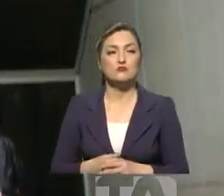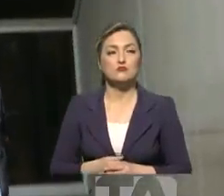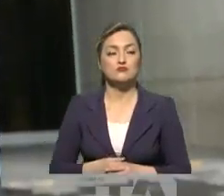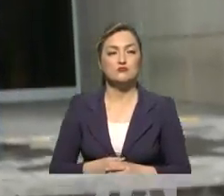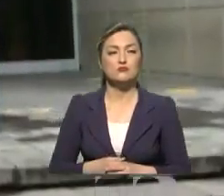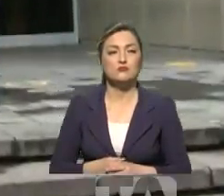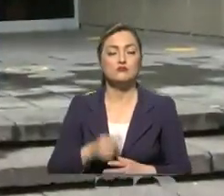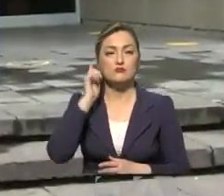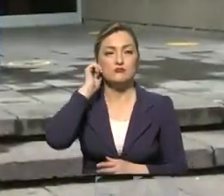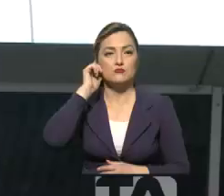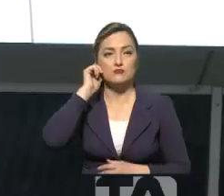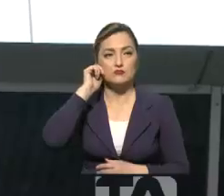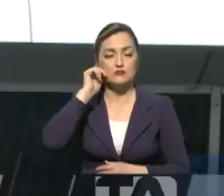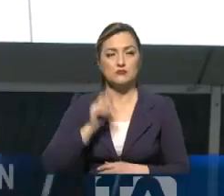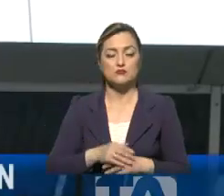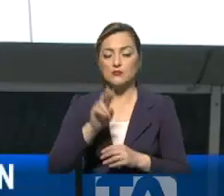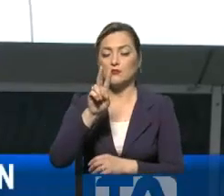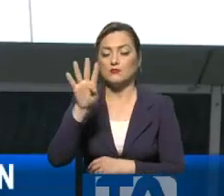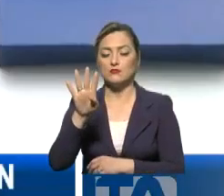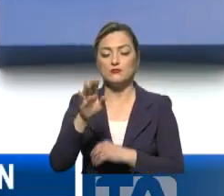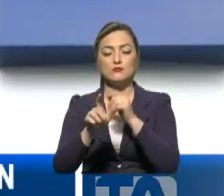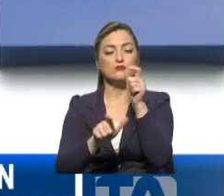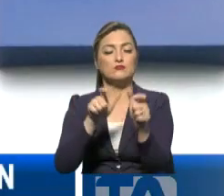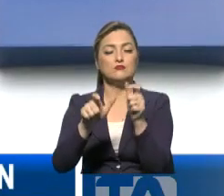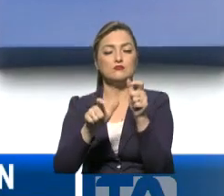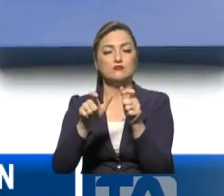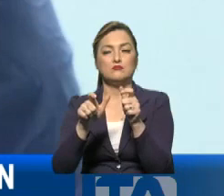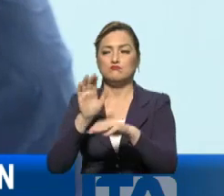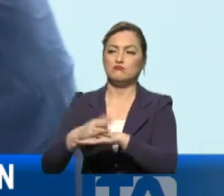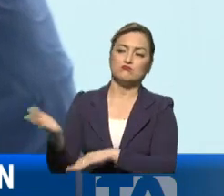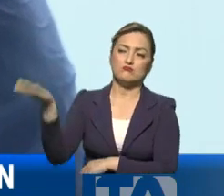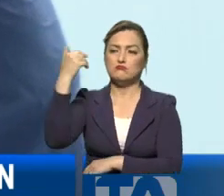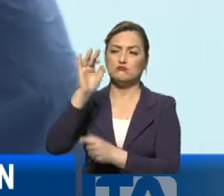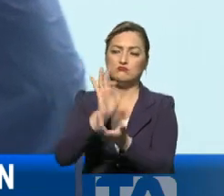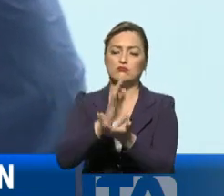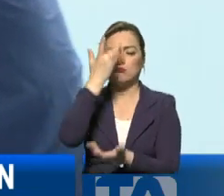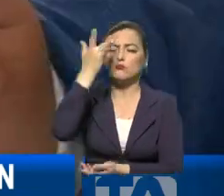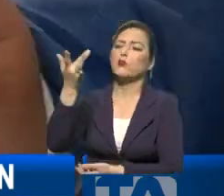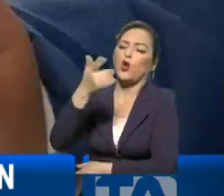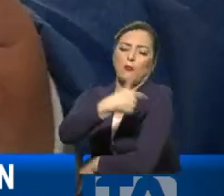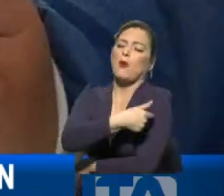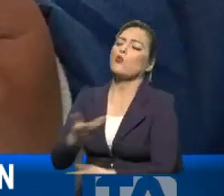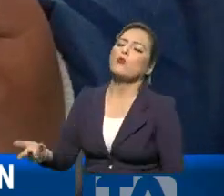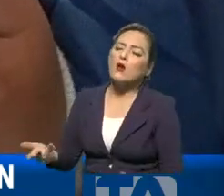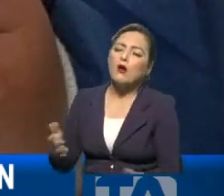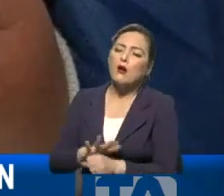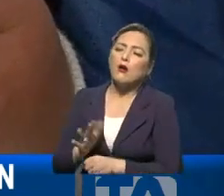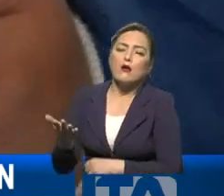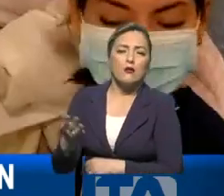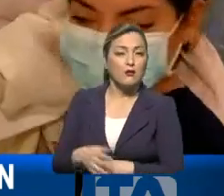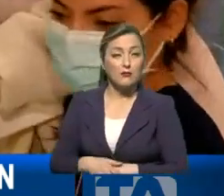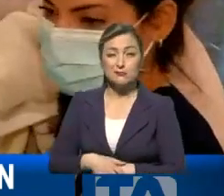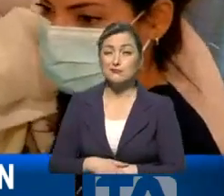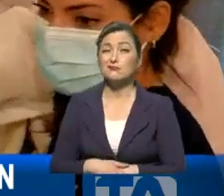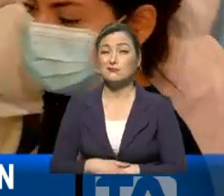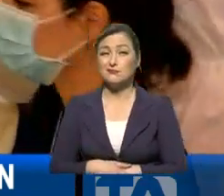Resta que 24 personas rindan su versión en el proceso que investiga la aplicación de la primera dosis de la vacuna contra COVID-19 a ciudadanos